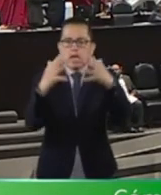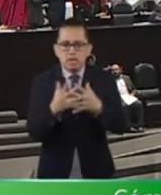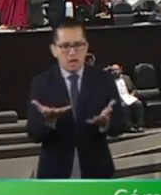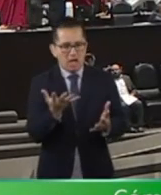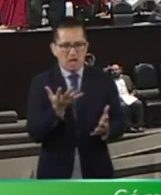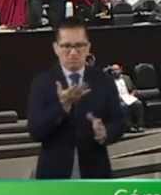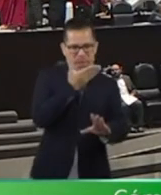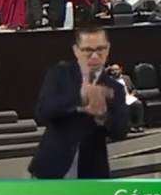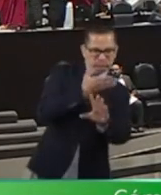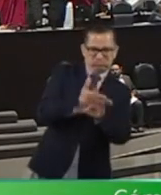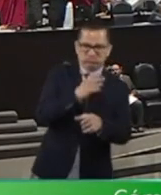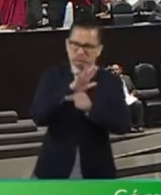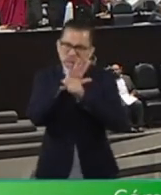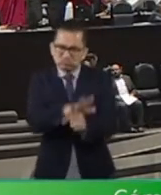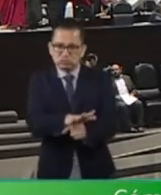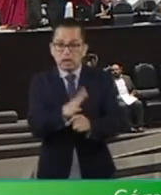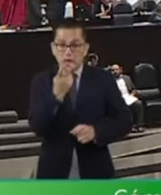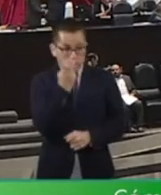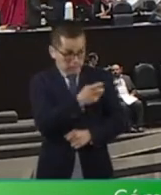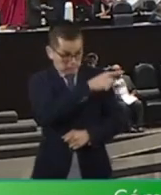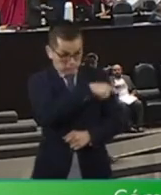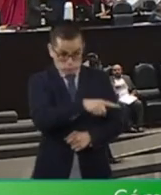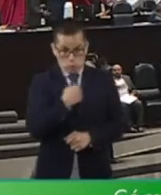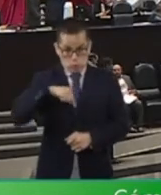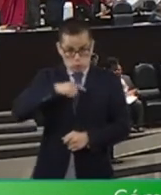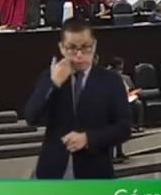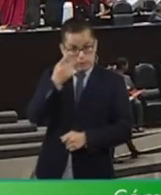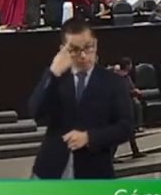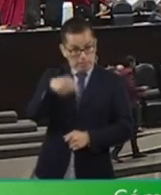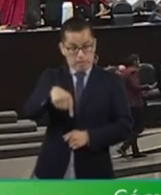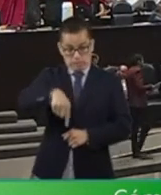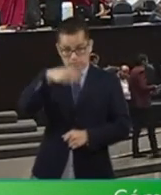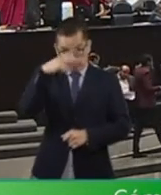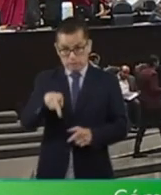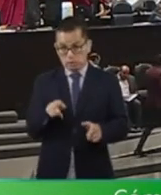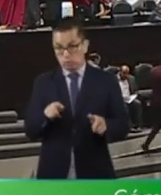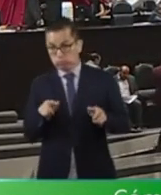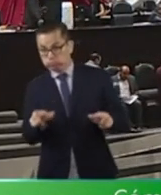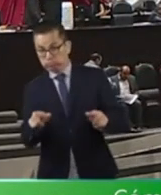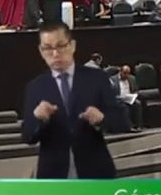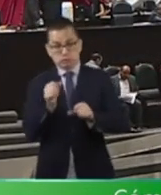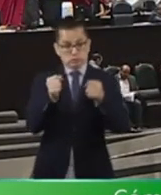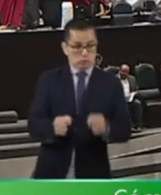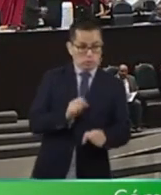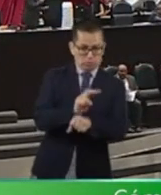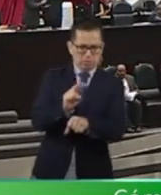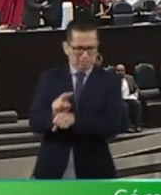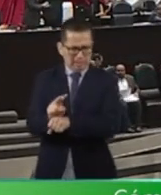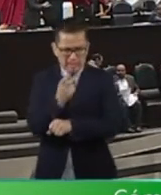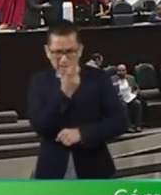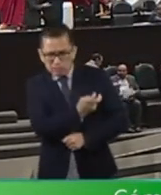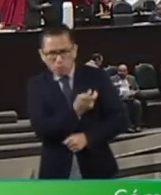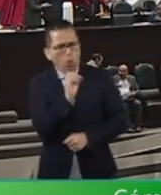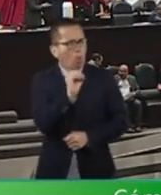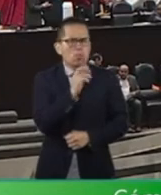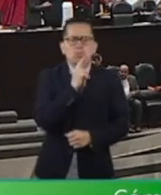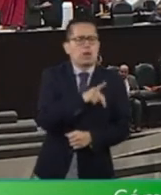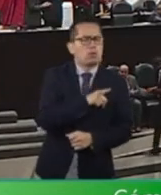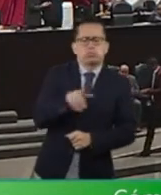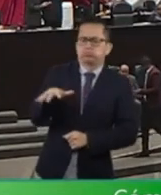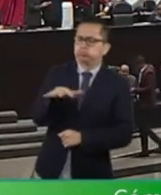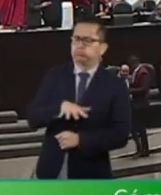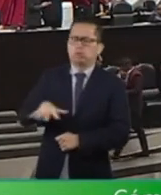se conviertan en el eje de nuestras políticas de seguridad, o bien, como debe ser, si defendemos el